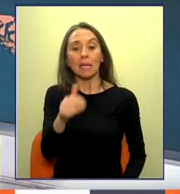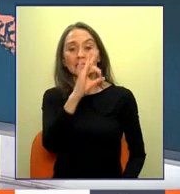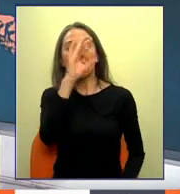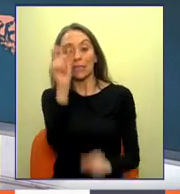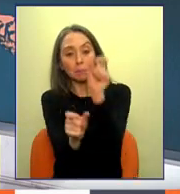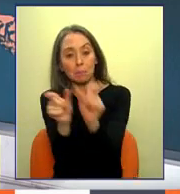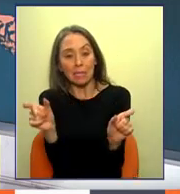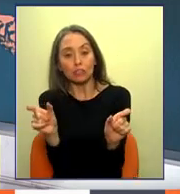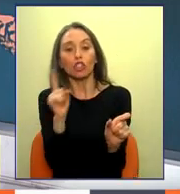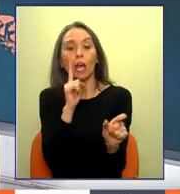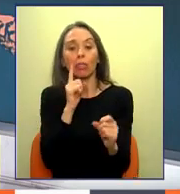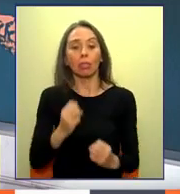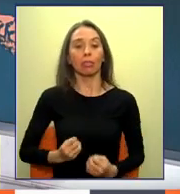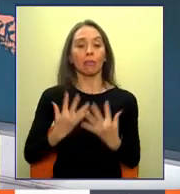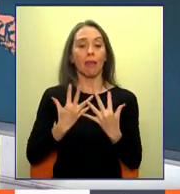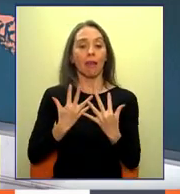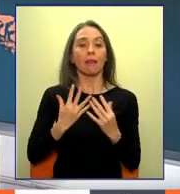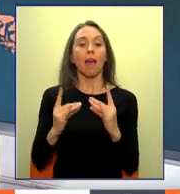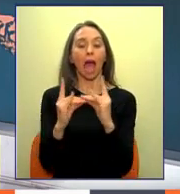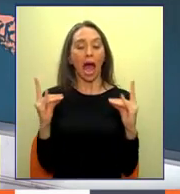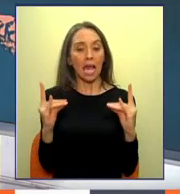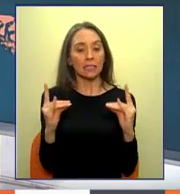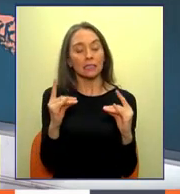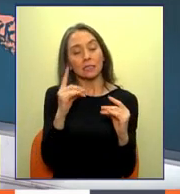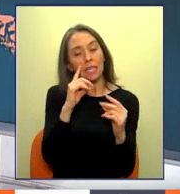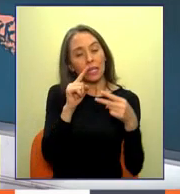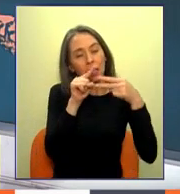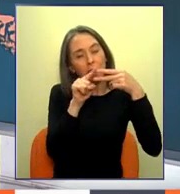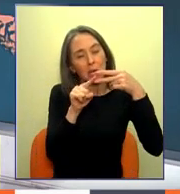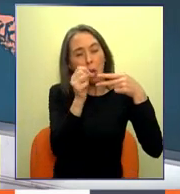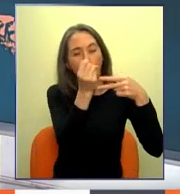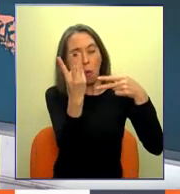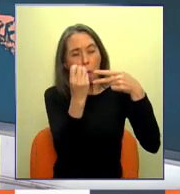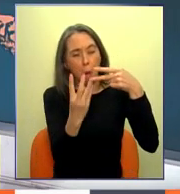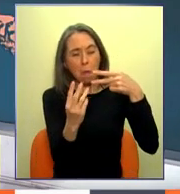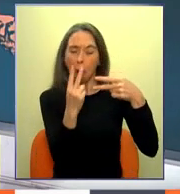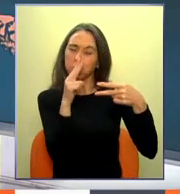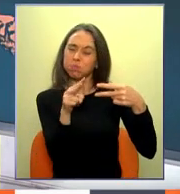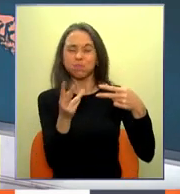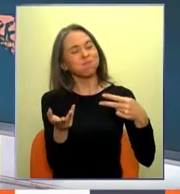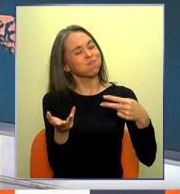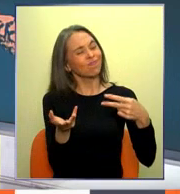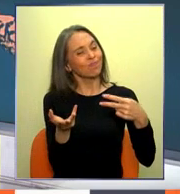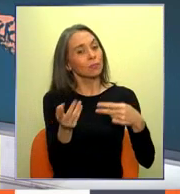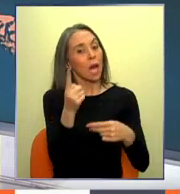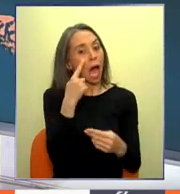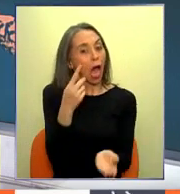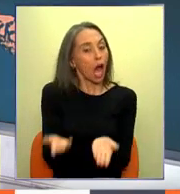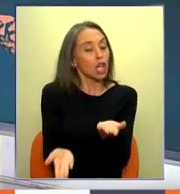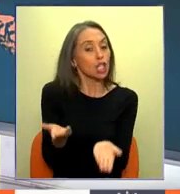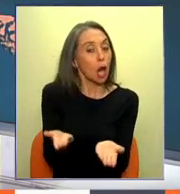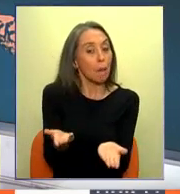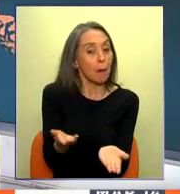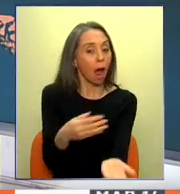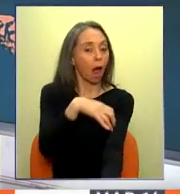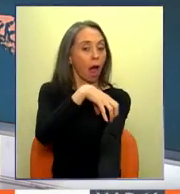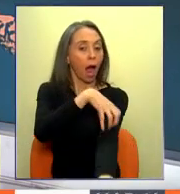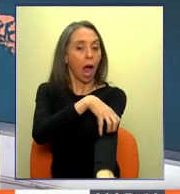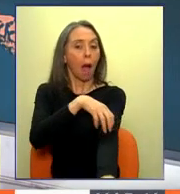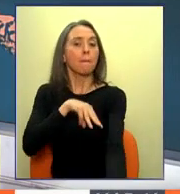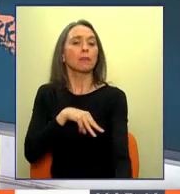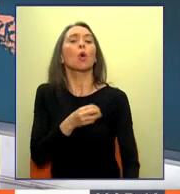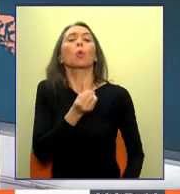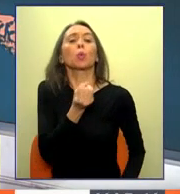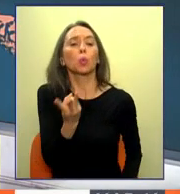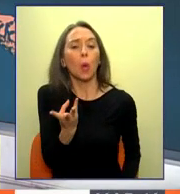caso de Aysén. Por sí solo puede que no nos digan mucho esos números, pero sí en comparación con la región metropolitana, porque